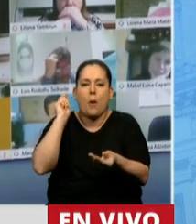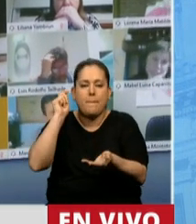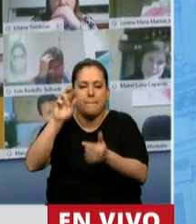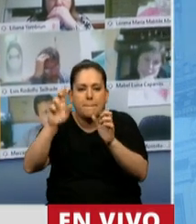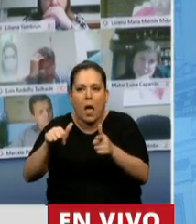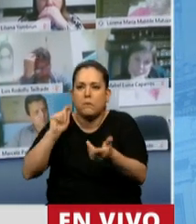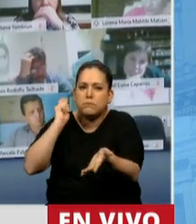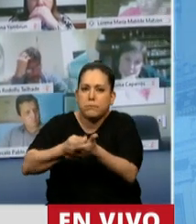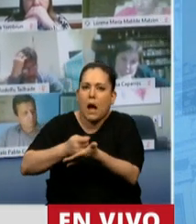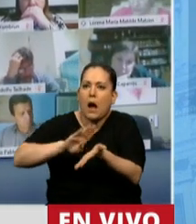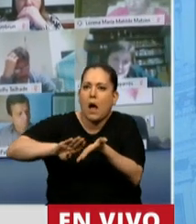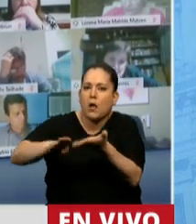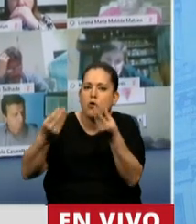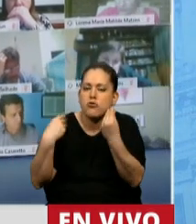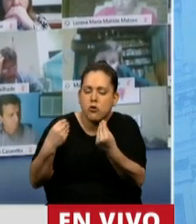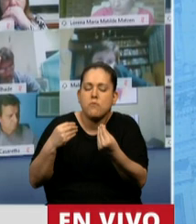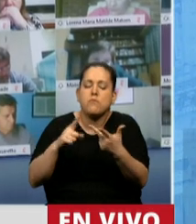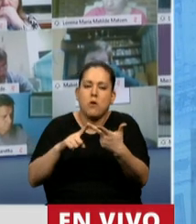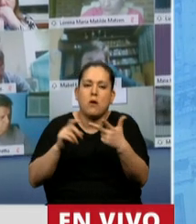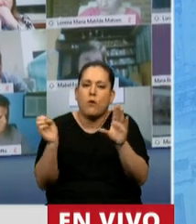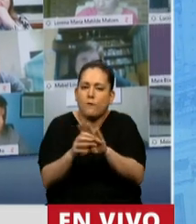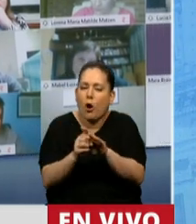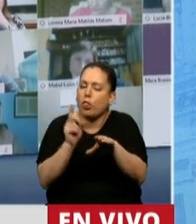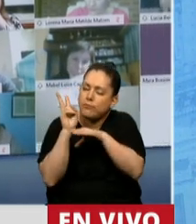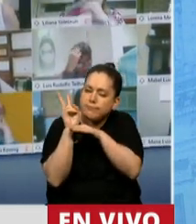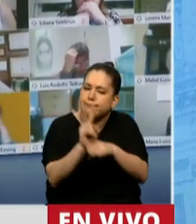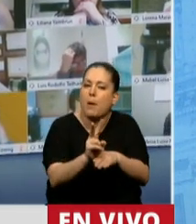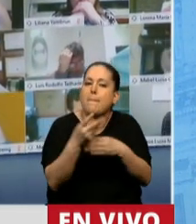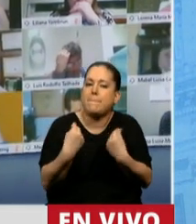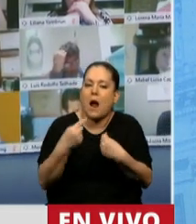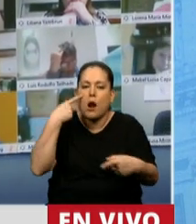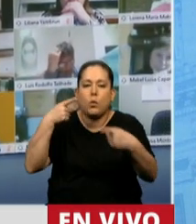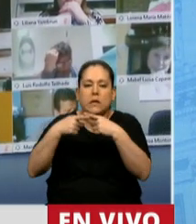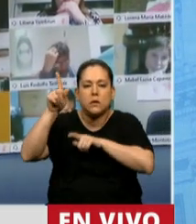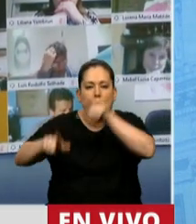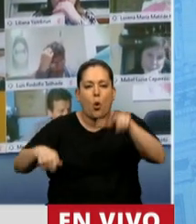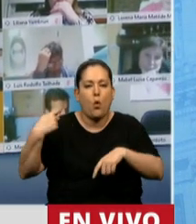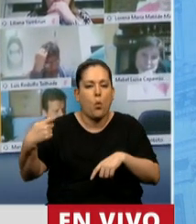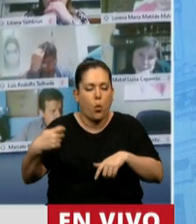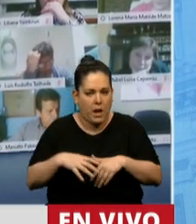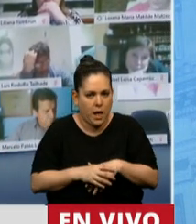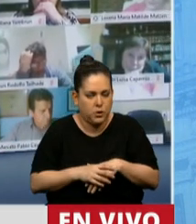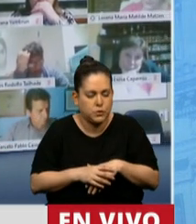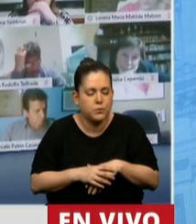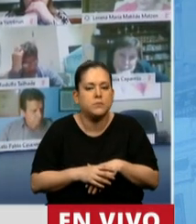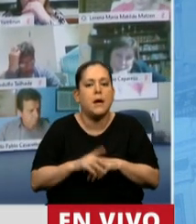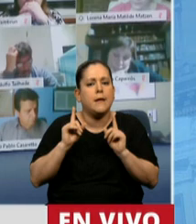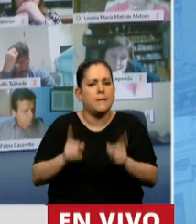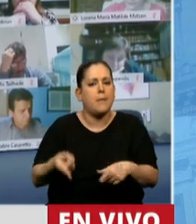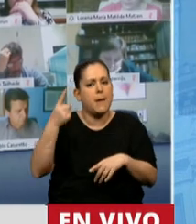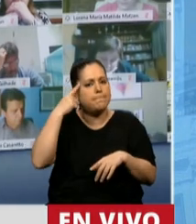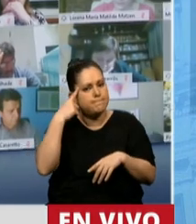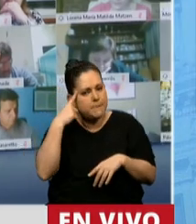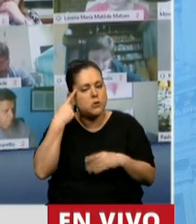defendiendo este fondo este para nuestros jubilados y jubiladas creo también señor